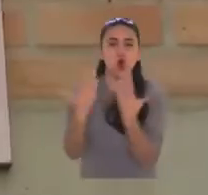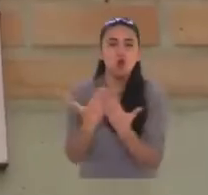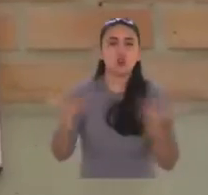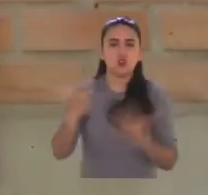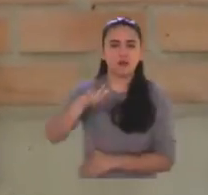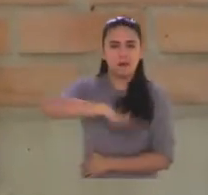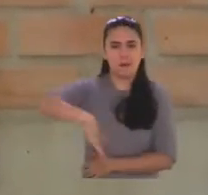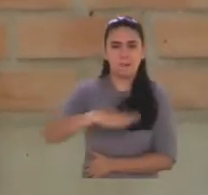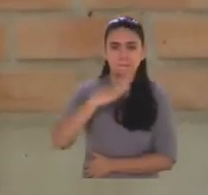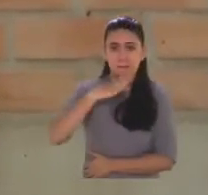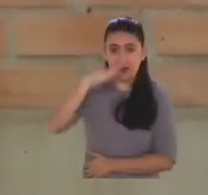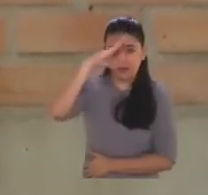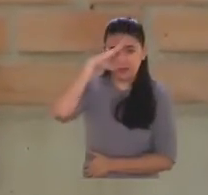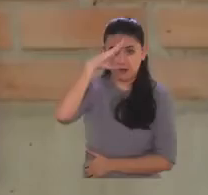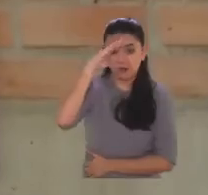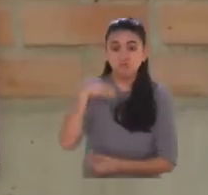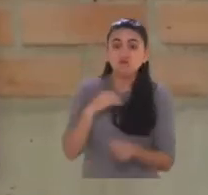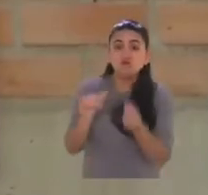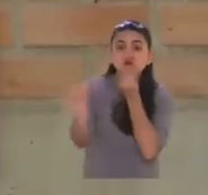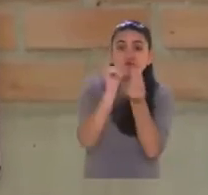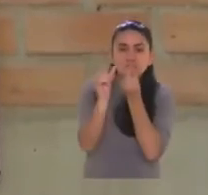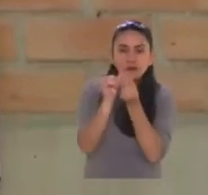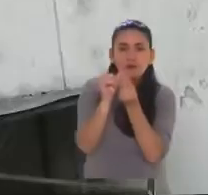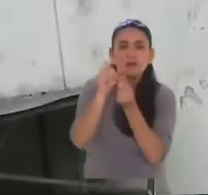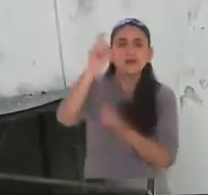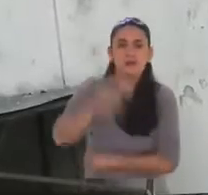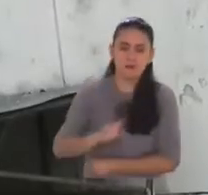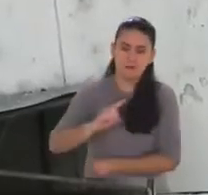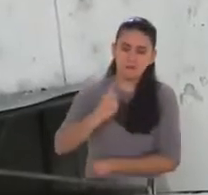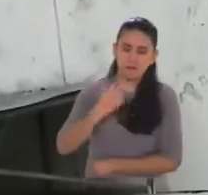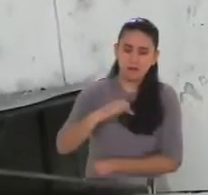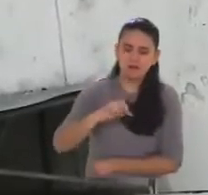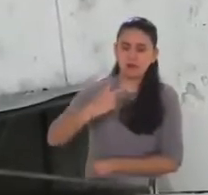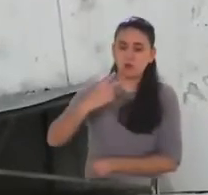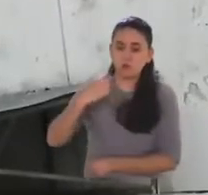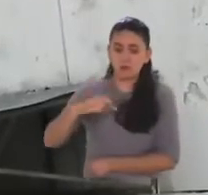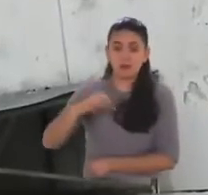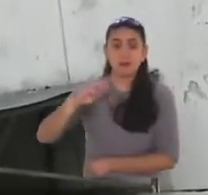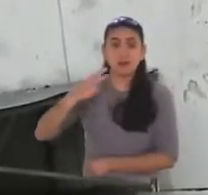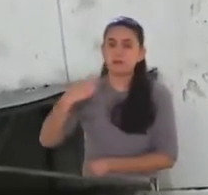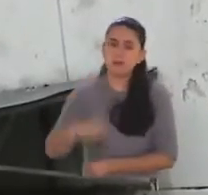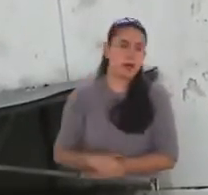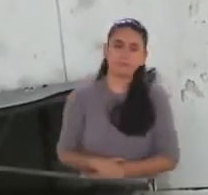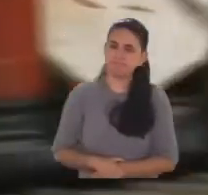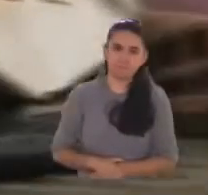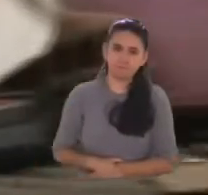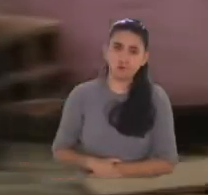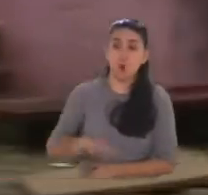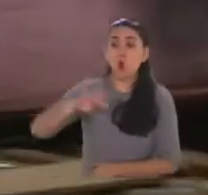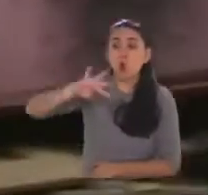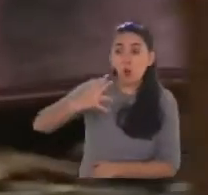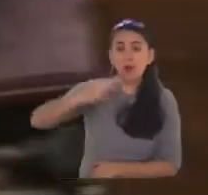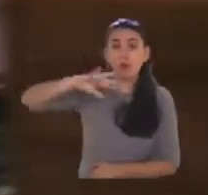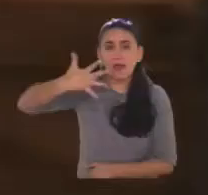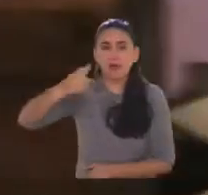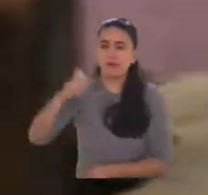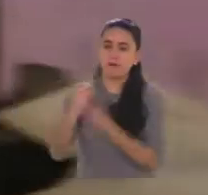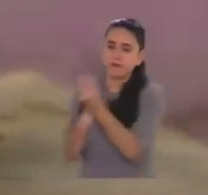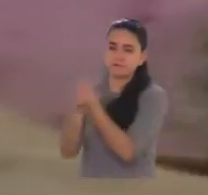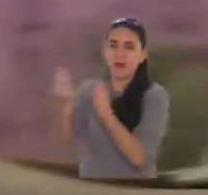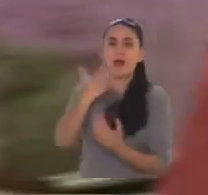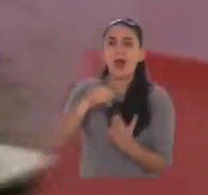aquí, de Medellín, solo tienen alimentación hasta el grado tercero. Los de cuarto y quinto se los tienen que turnar por orden de